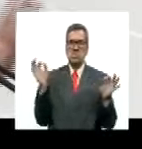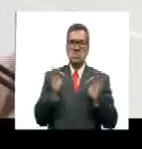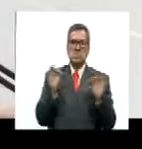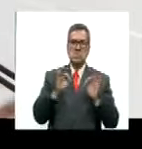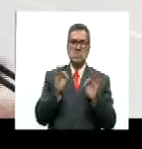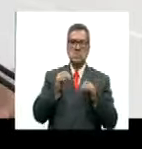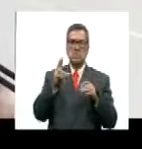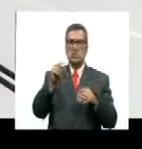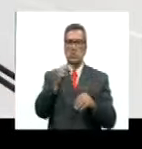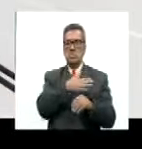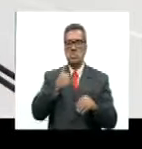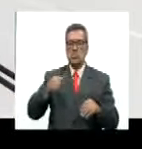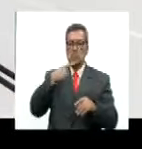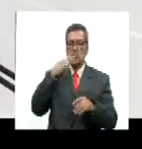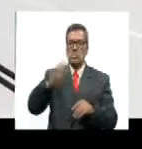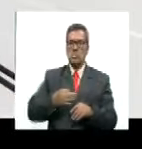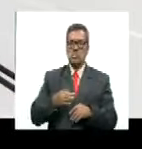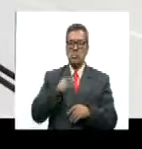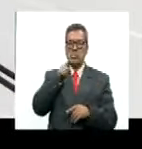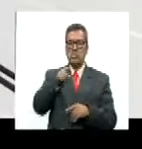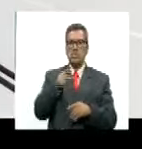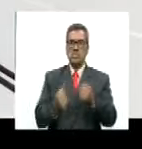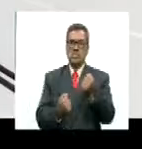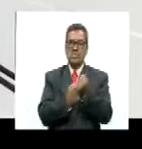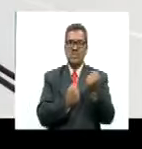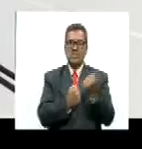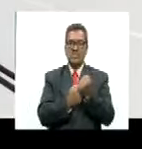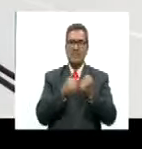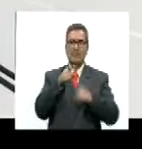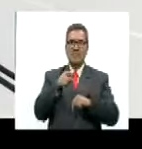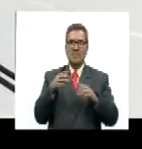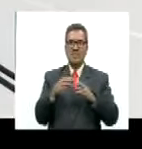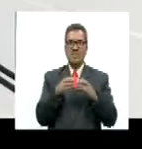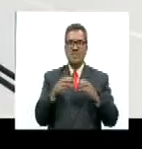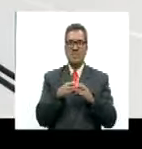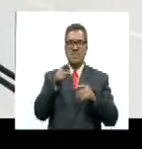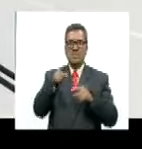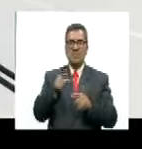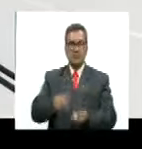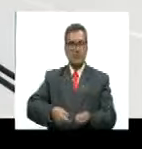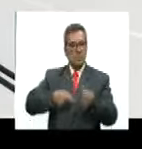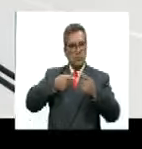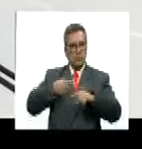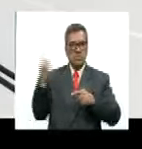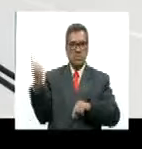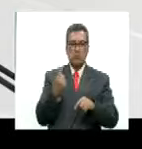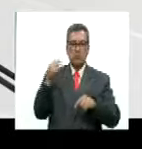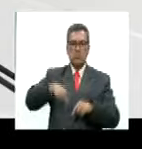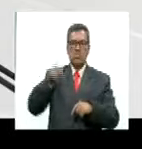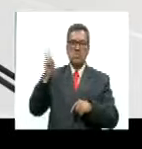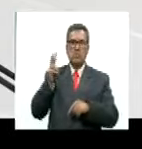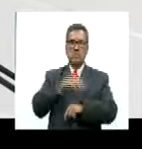no queremos ser fascistas. Sí, bueno, pero están apoyando que un grupo radical armado entre a Venezuela.